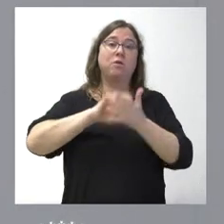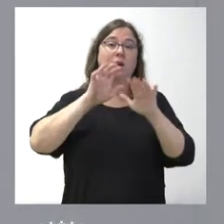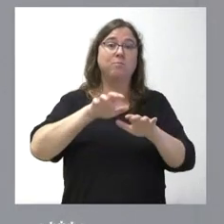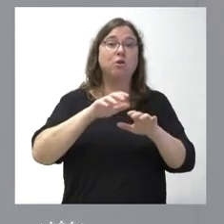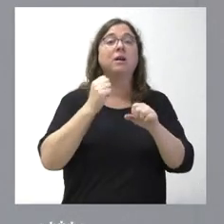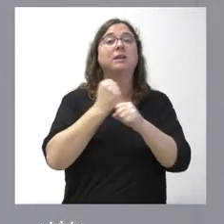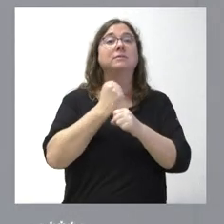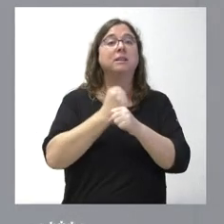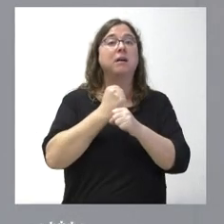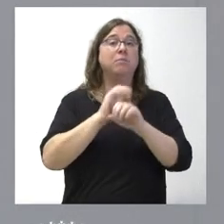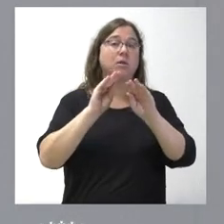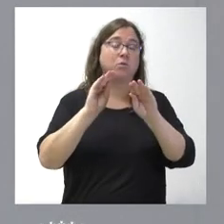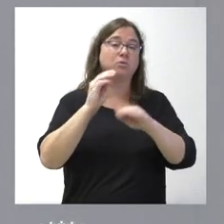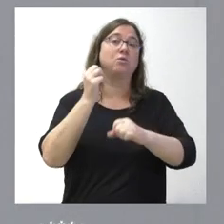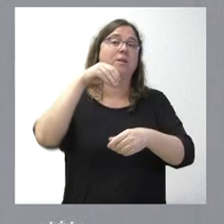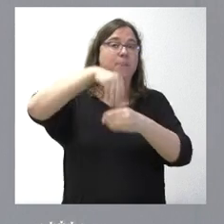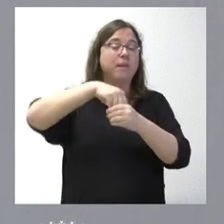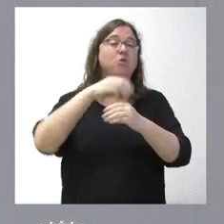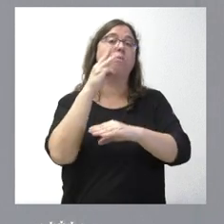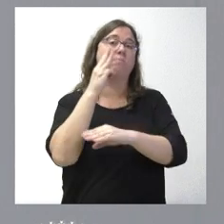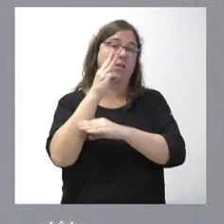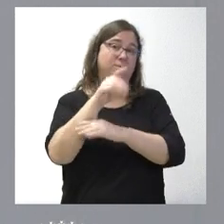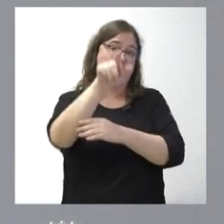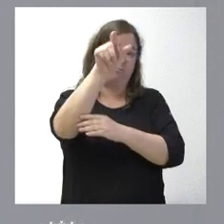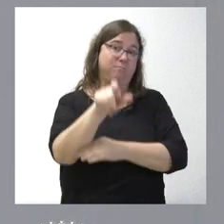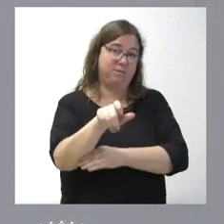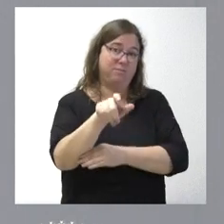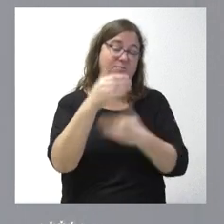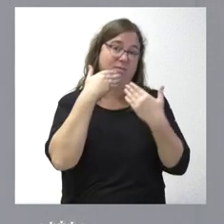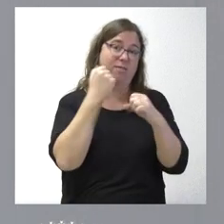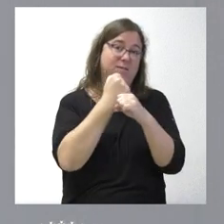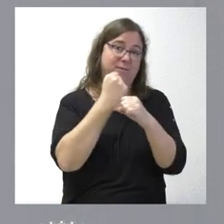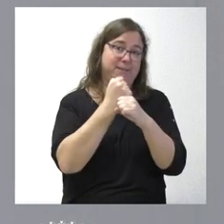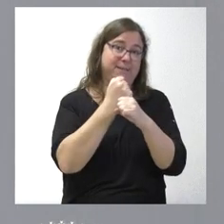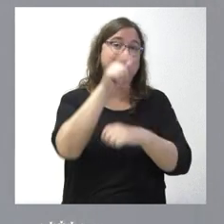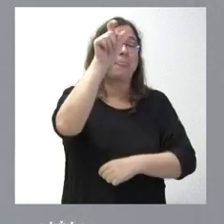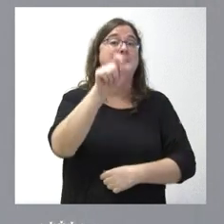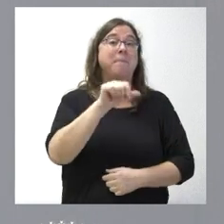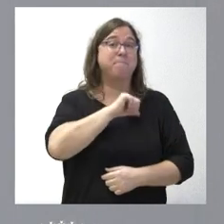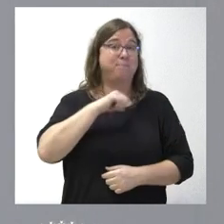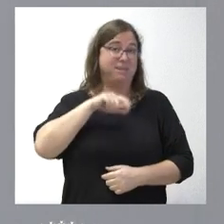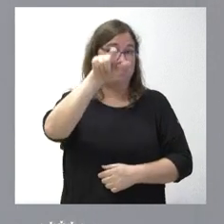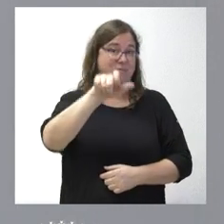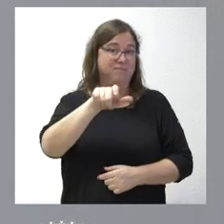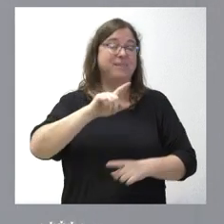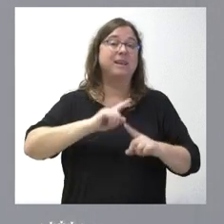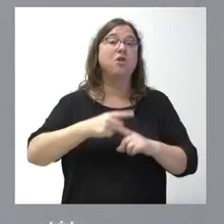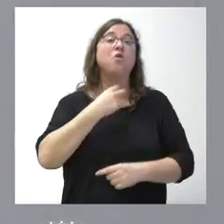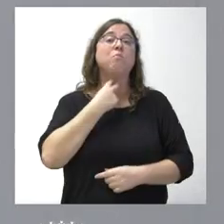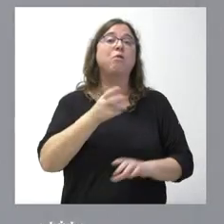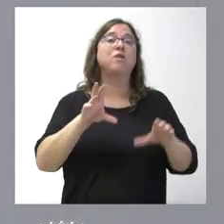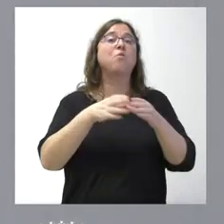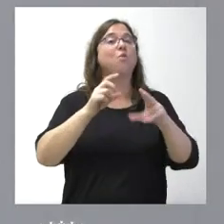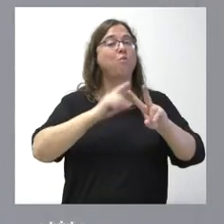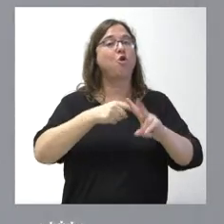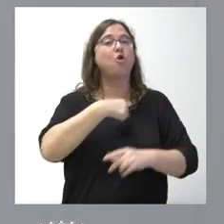trabajo del y por el trabajo de este parlamentario en lo personal Era portavoz del grupo parlamentario vox en la comisión